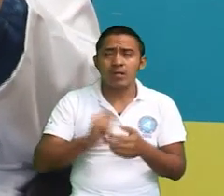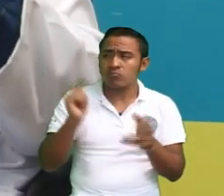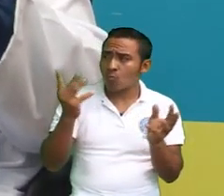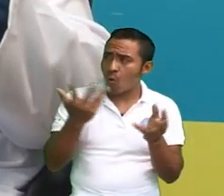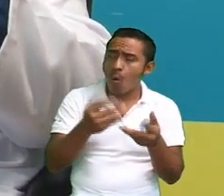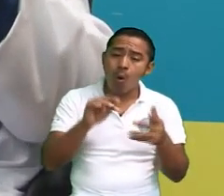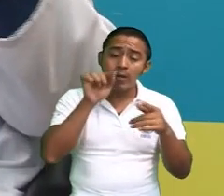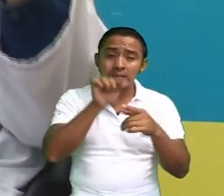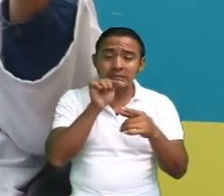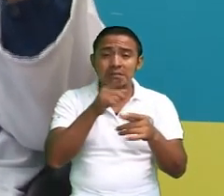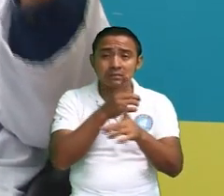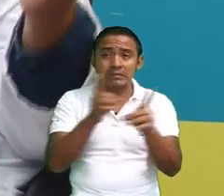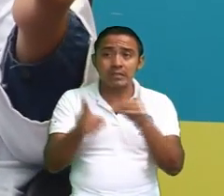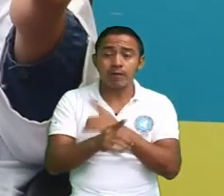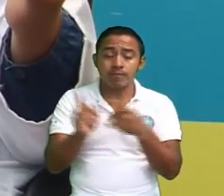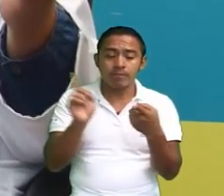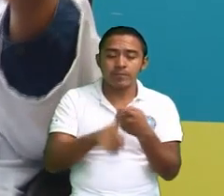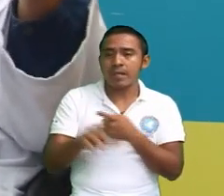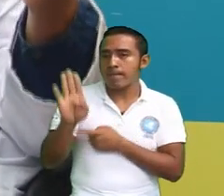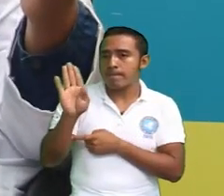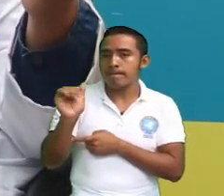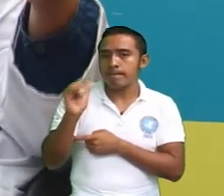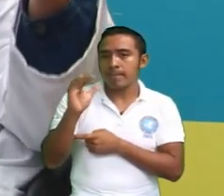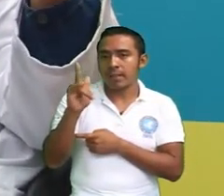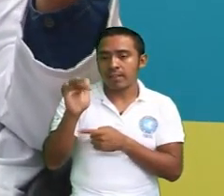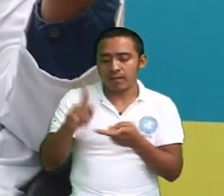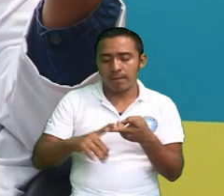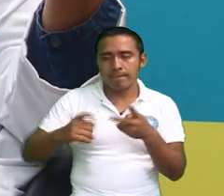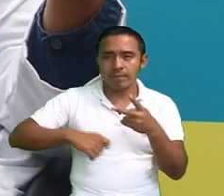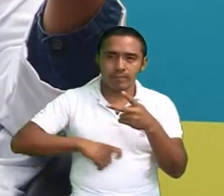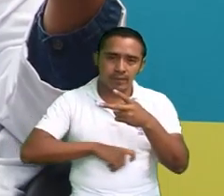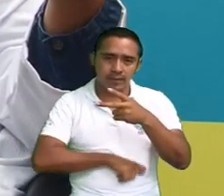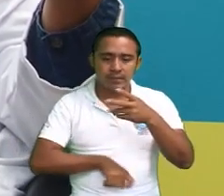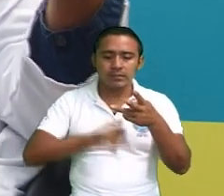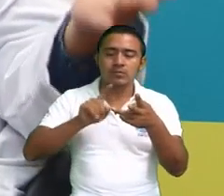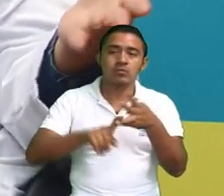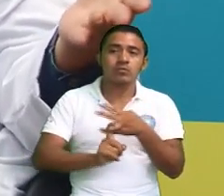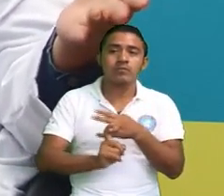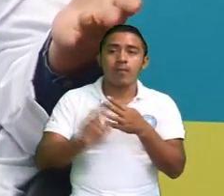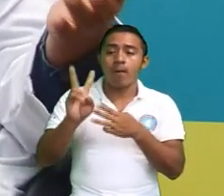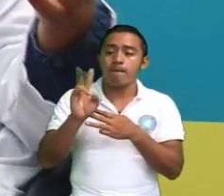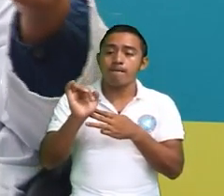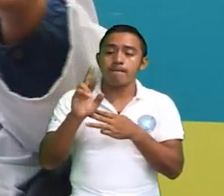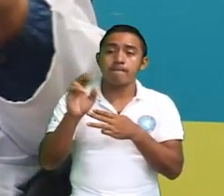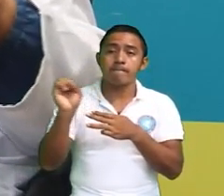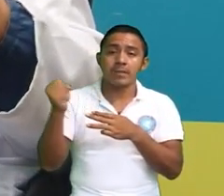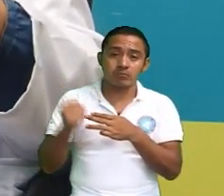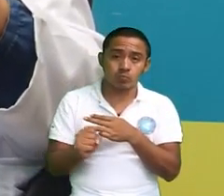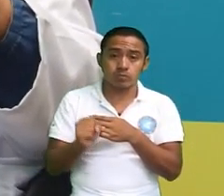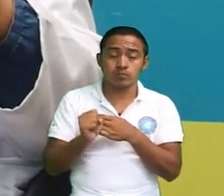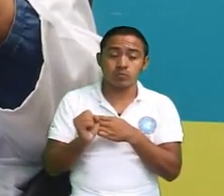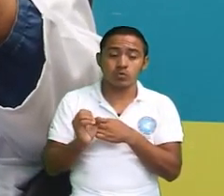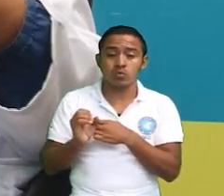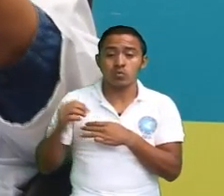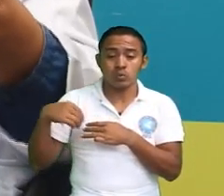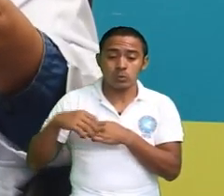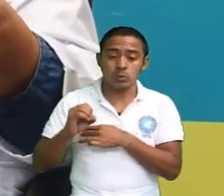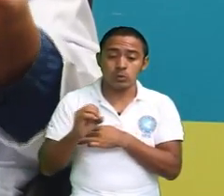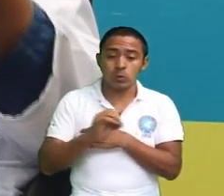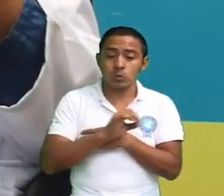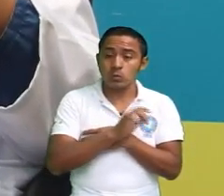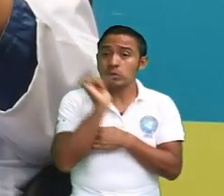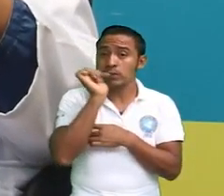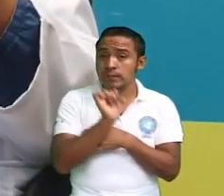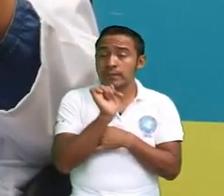contaminaciones pueden ser desde bacterias, parásitos, hasta virus. Muchas veces puede estar ocasionado